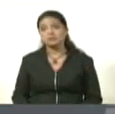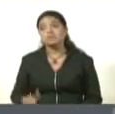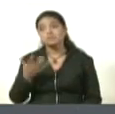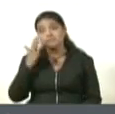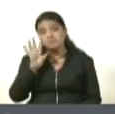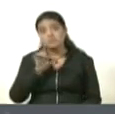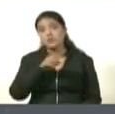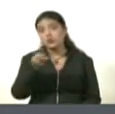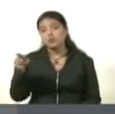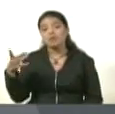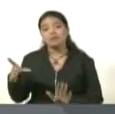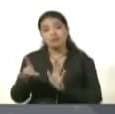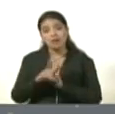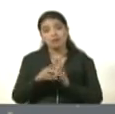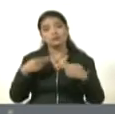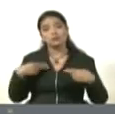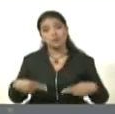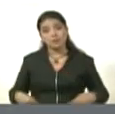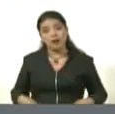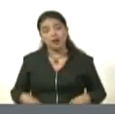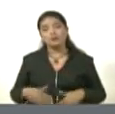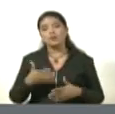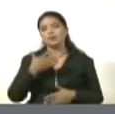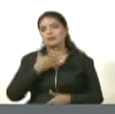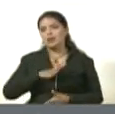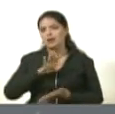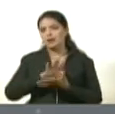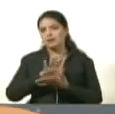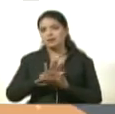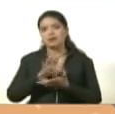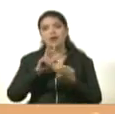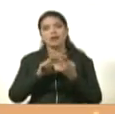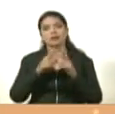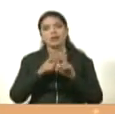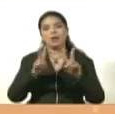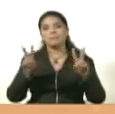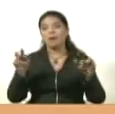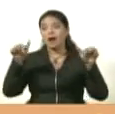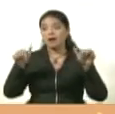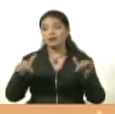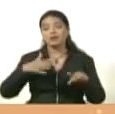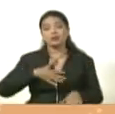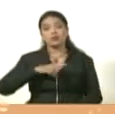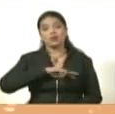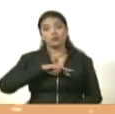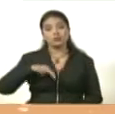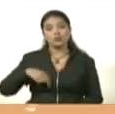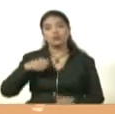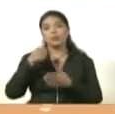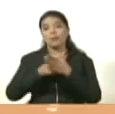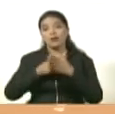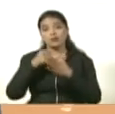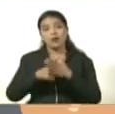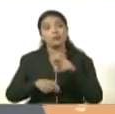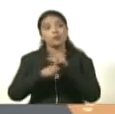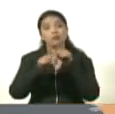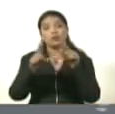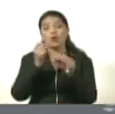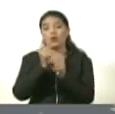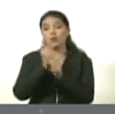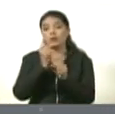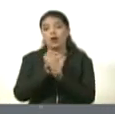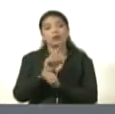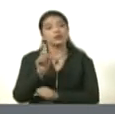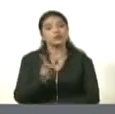ustedes tienen el derecho humano de la tranquilidad y de la paz. Y aquí estamos nosotros para luchar, para que ustedes como trabajadores y